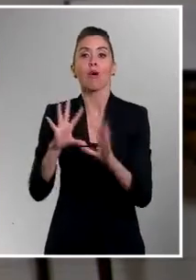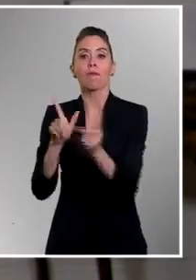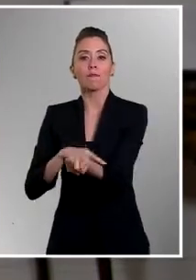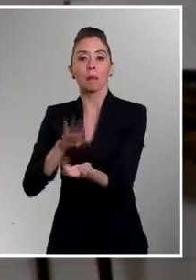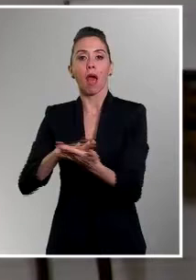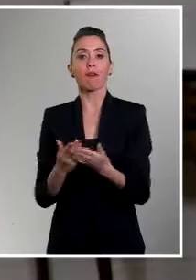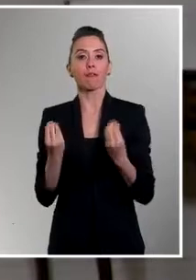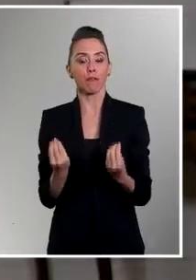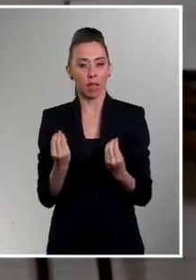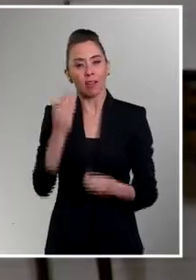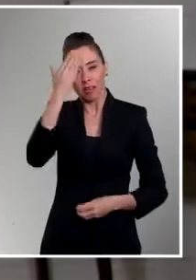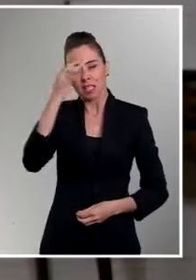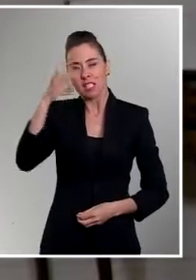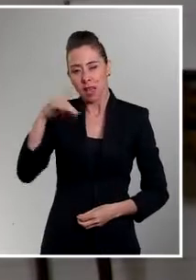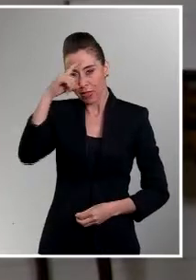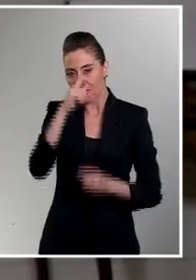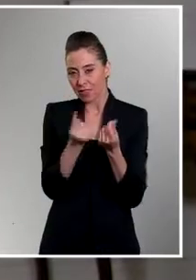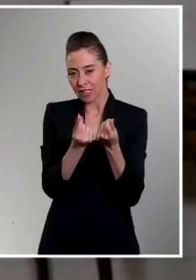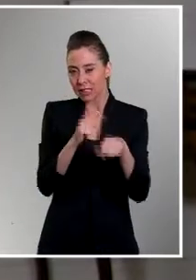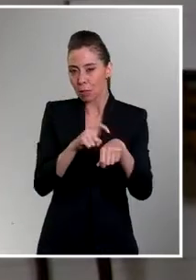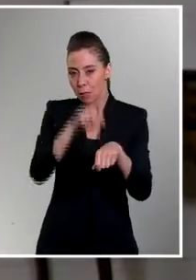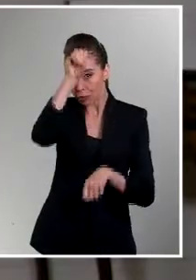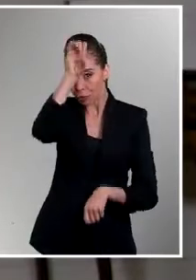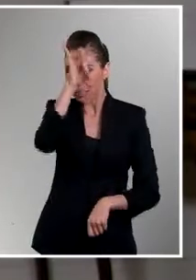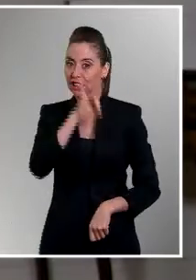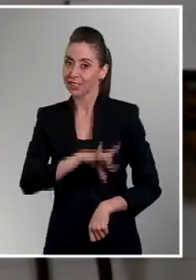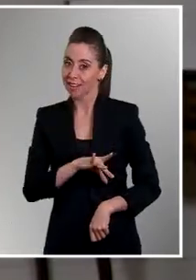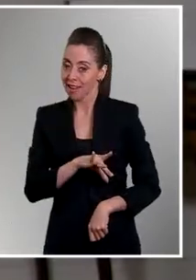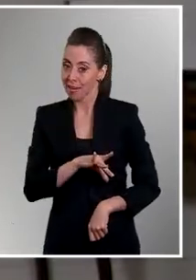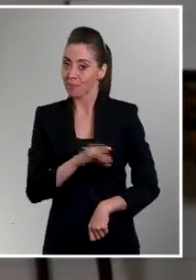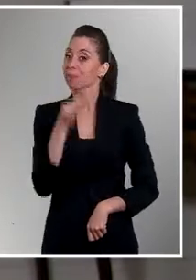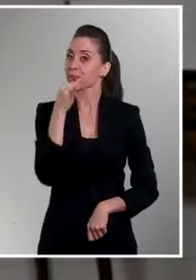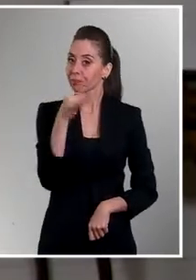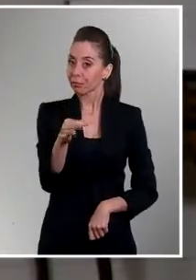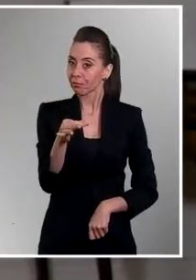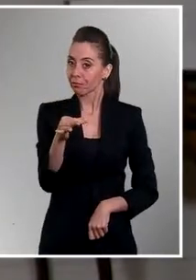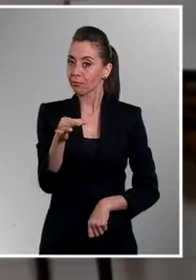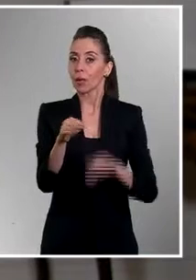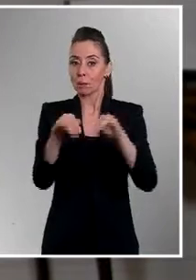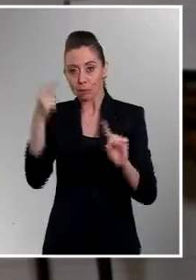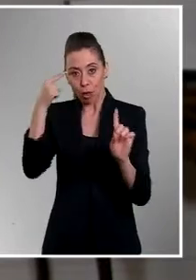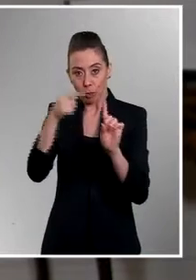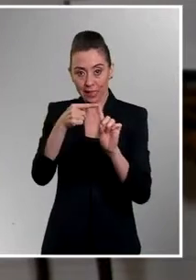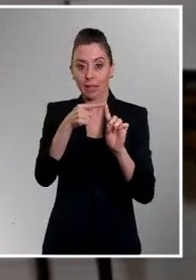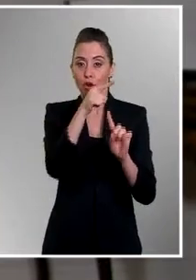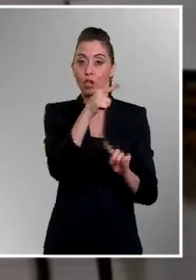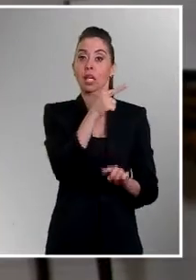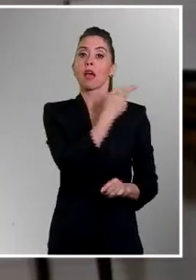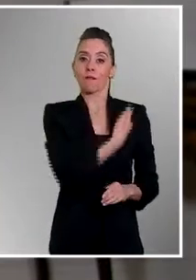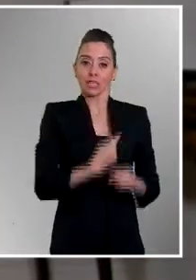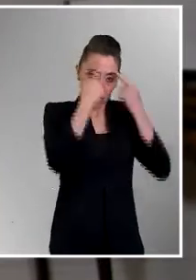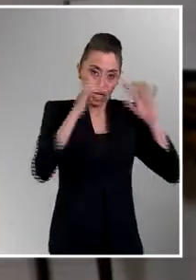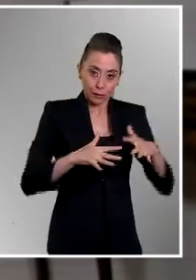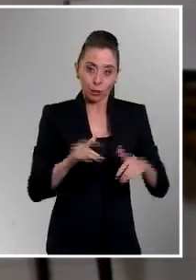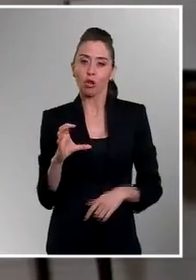estamos conscientes del difícil momento de la minería en chile por eso quiero señalar que en la misma línea del esfuerzo fiscal codelco